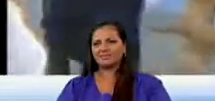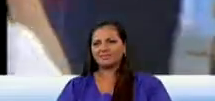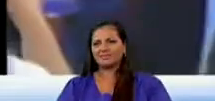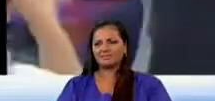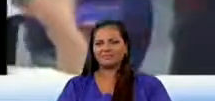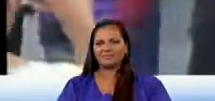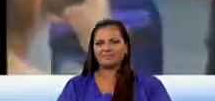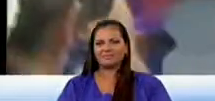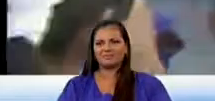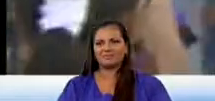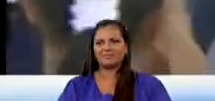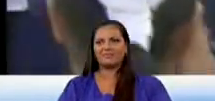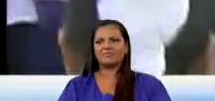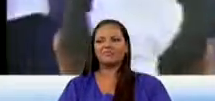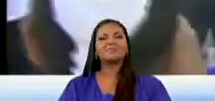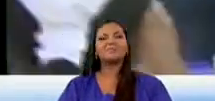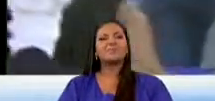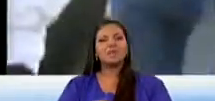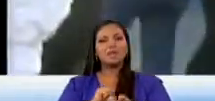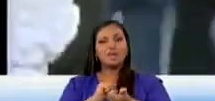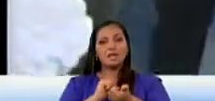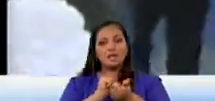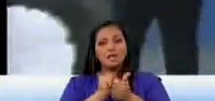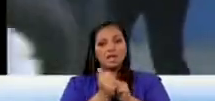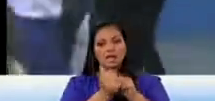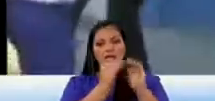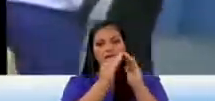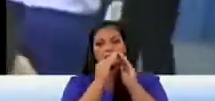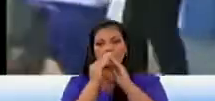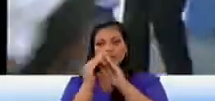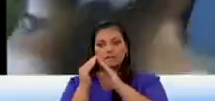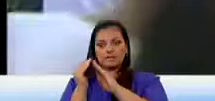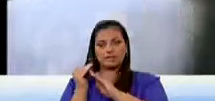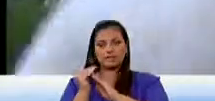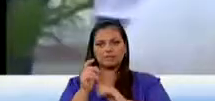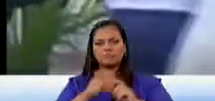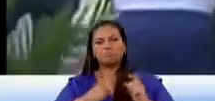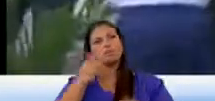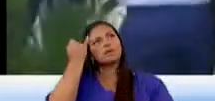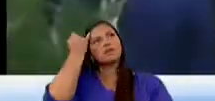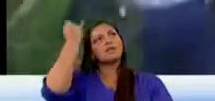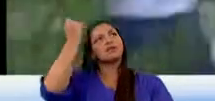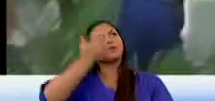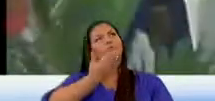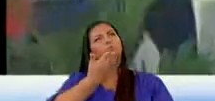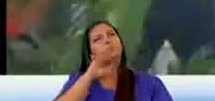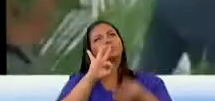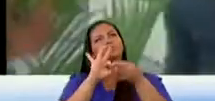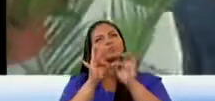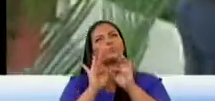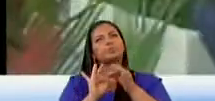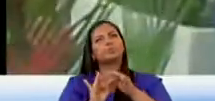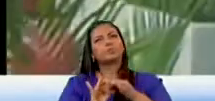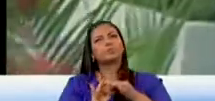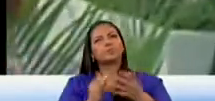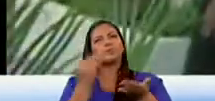cómo cada uno de los moradores decidió adornar sus casas con diferentes figuras. Por ejemplo, aquí tenemos